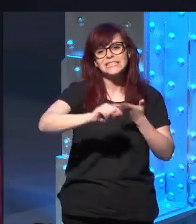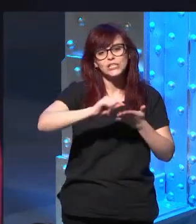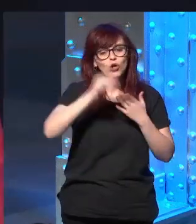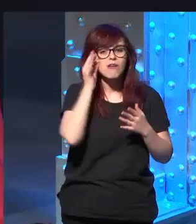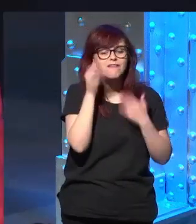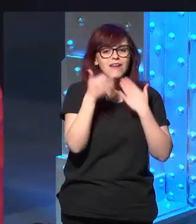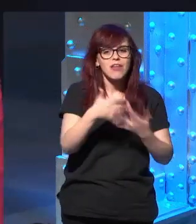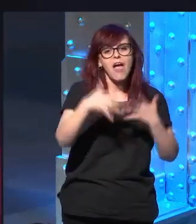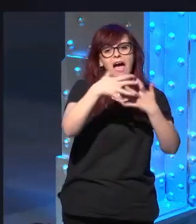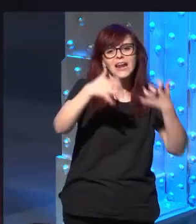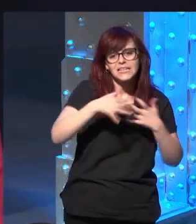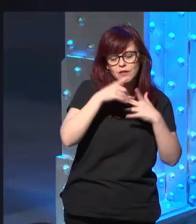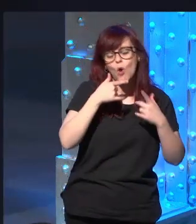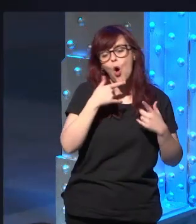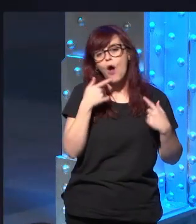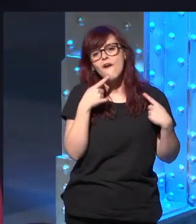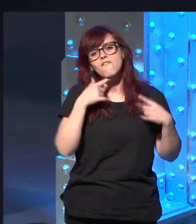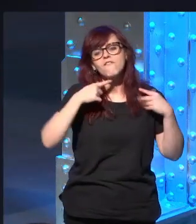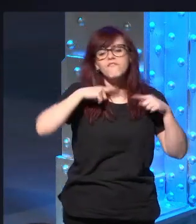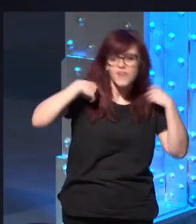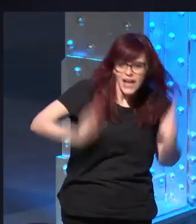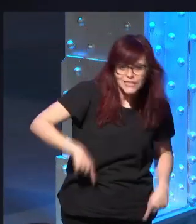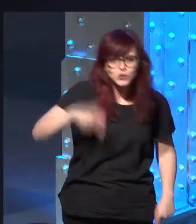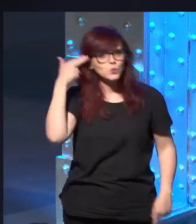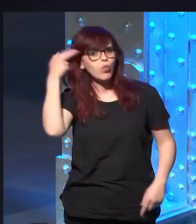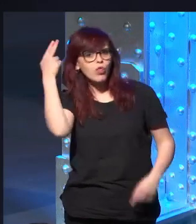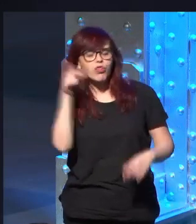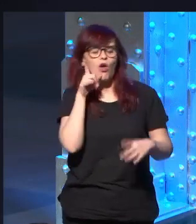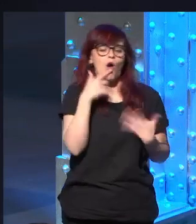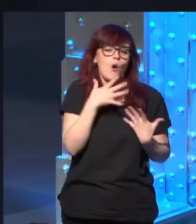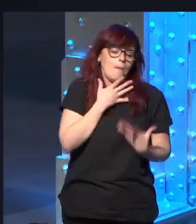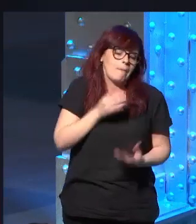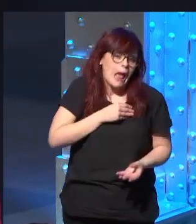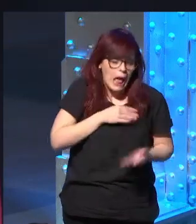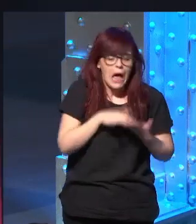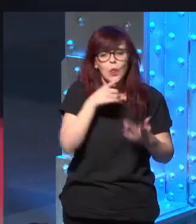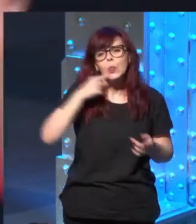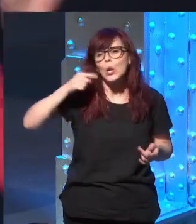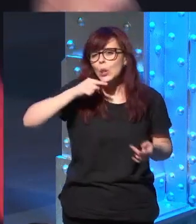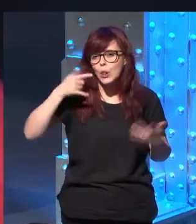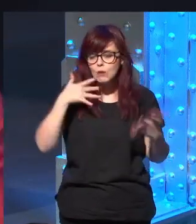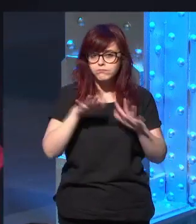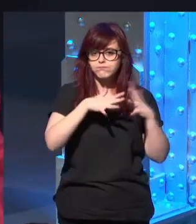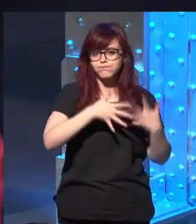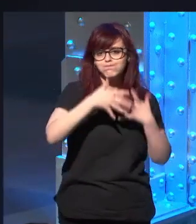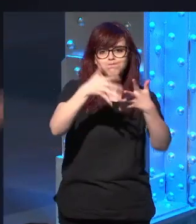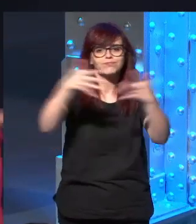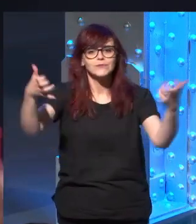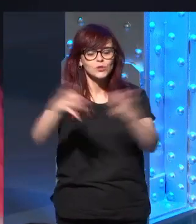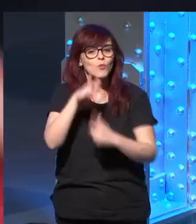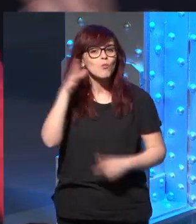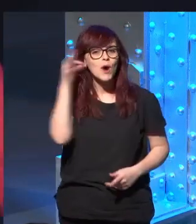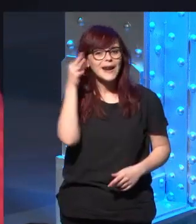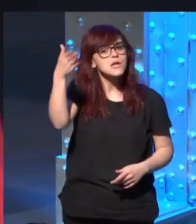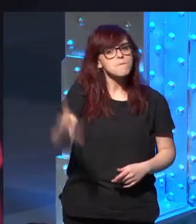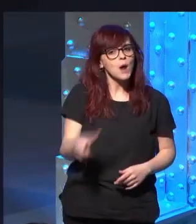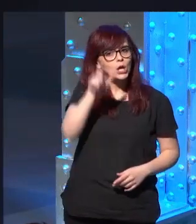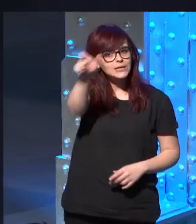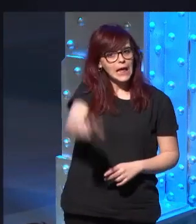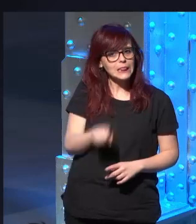de relatos de fracaso, de suicidio, de tragedia, pues un cierto prestigio del dolor. en las mujeres importantes, o sea, siempre hablamos de